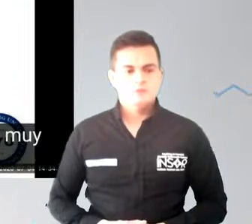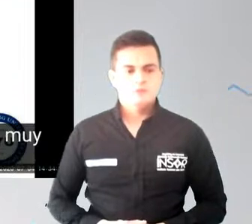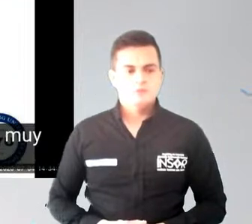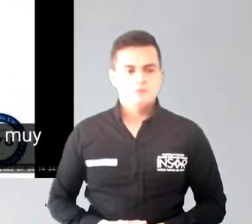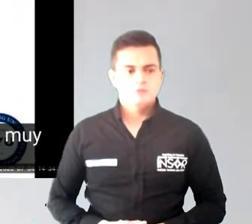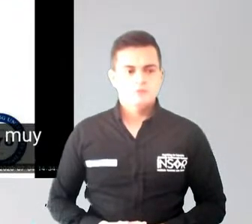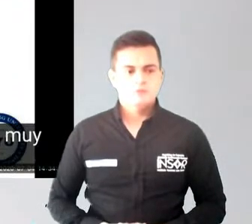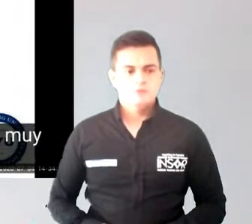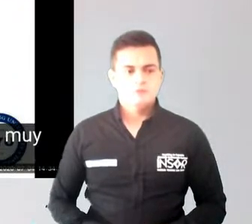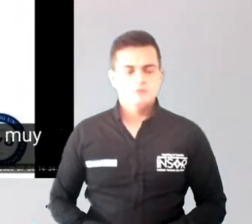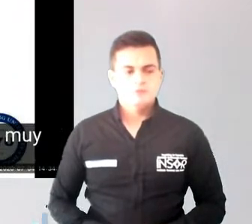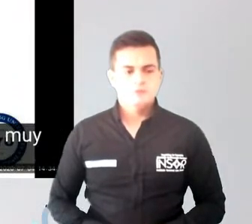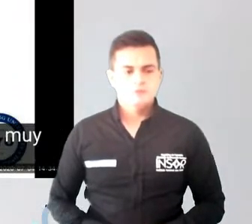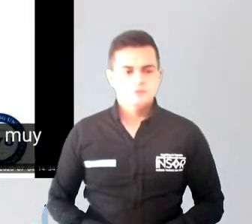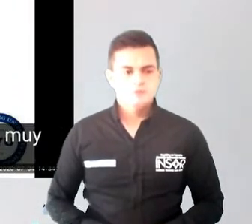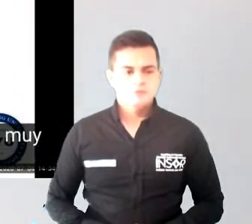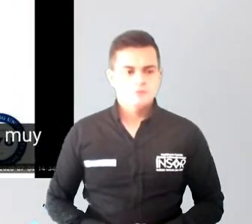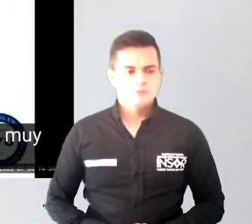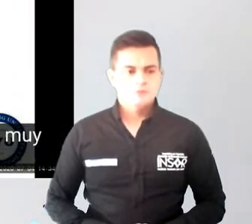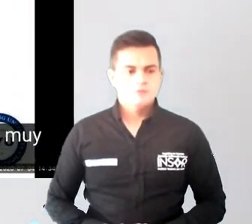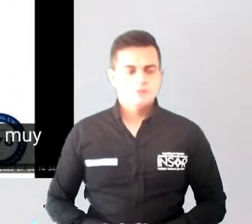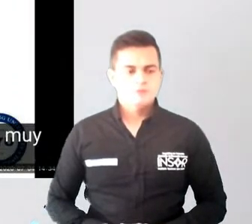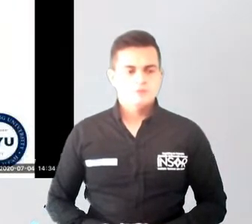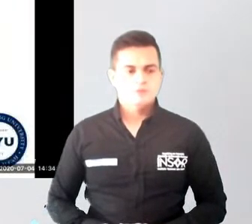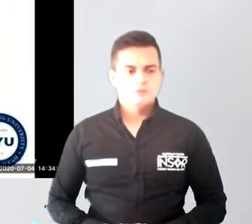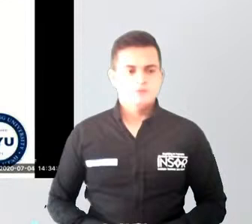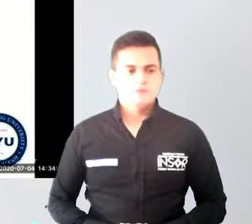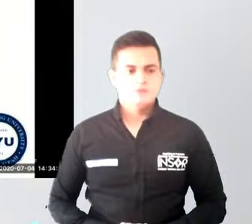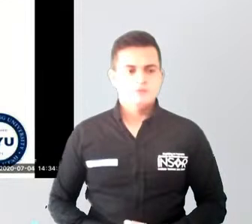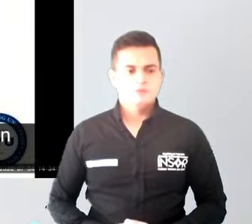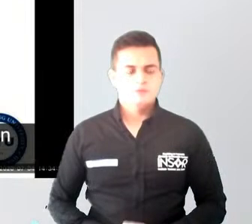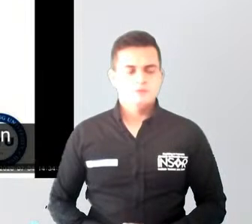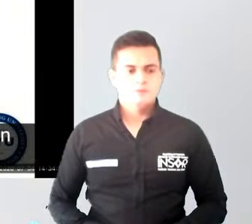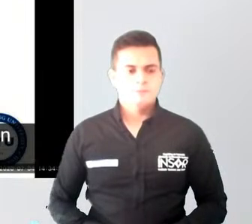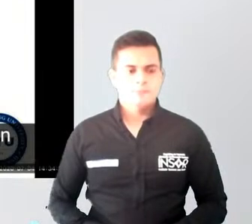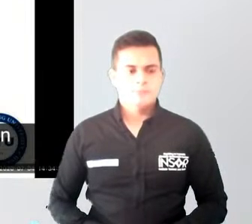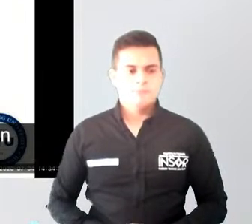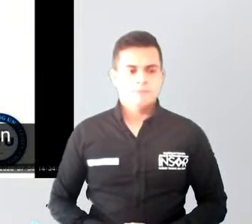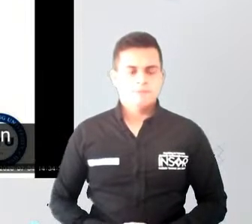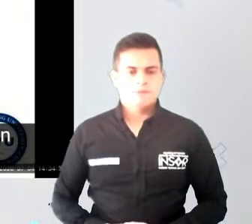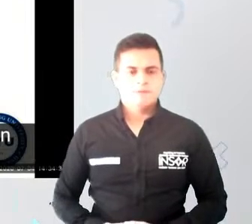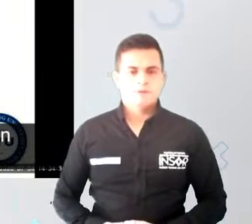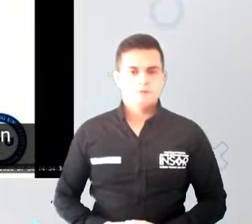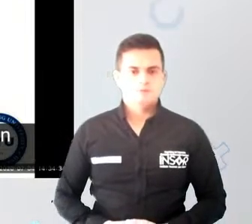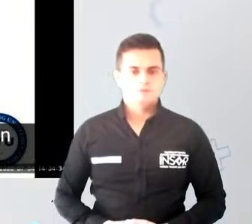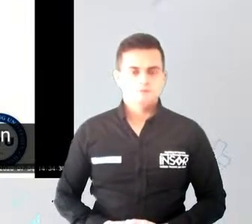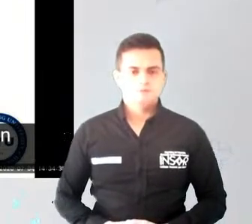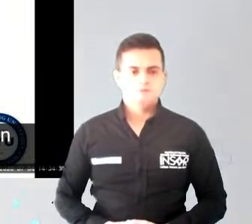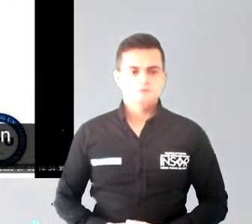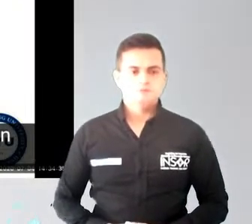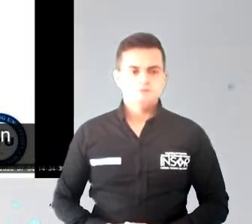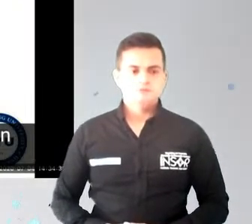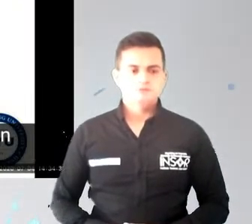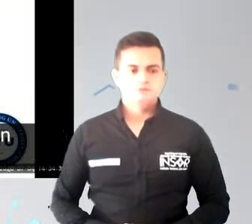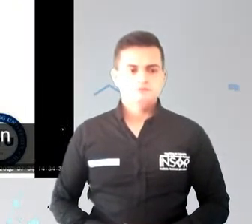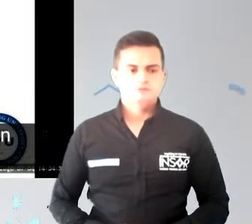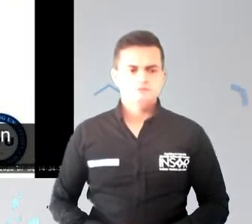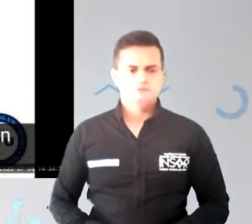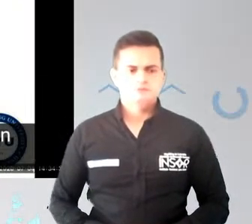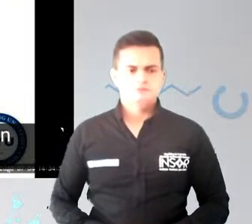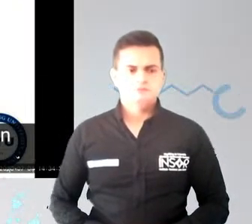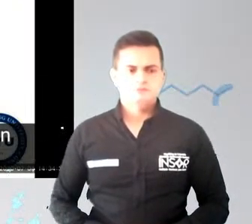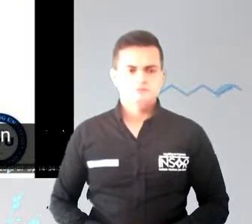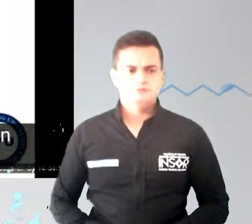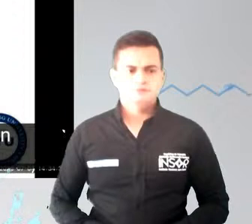can see some of my grandchildren there. Pueden ver algunos de mis nietos aquí. Esto ha sido muy divertido. Mi